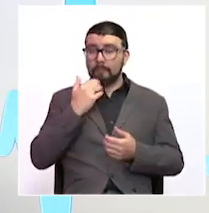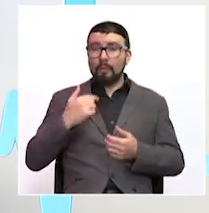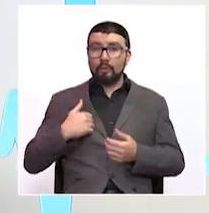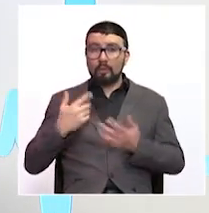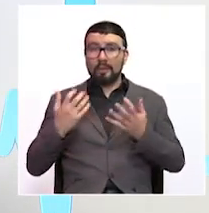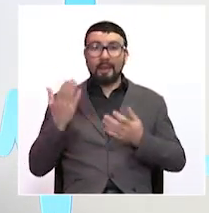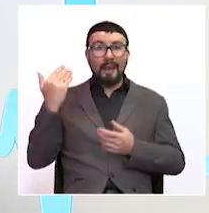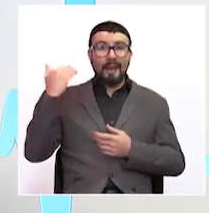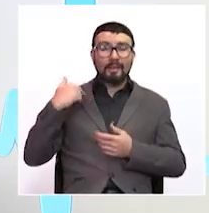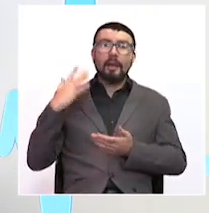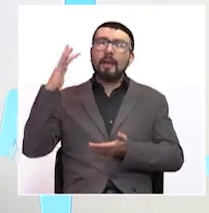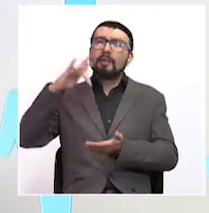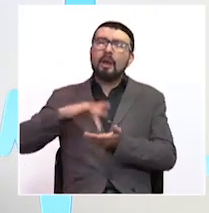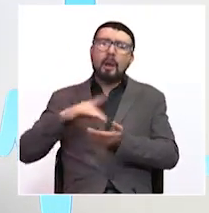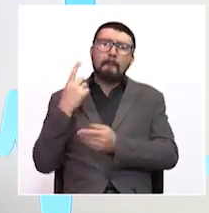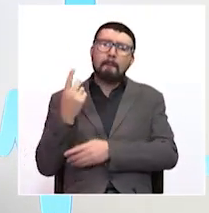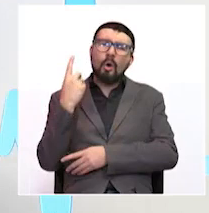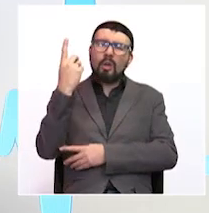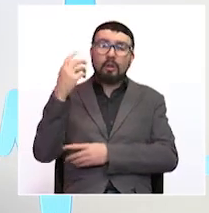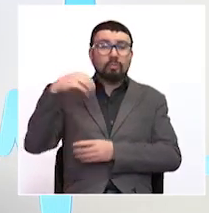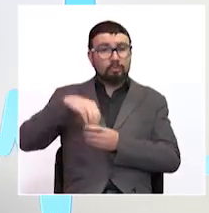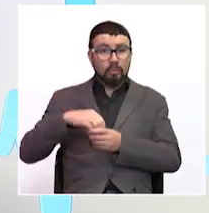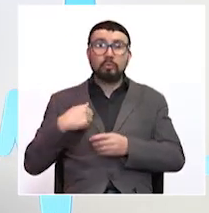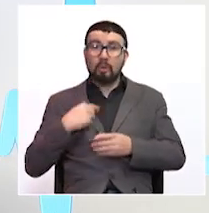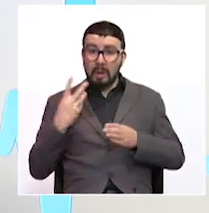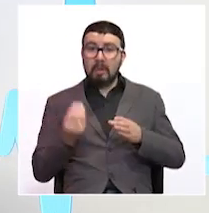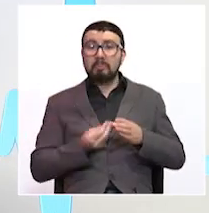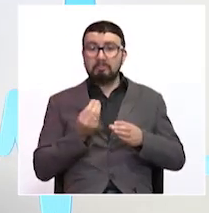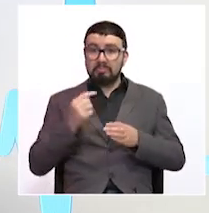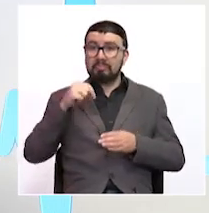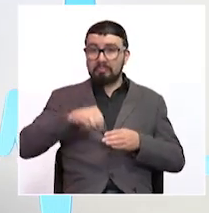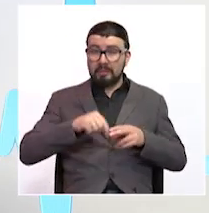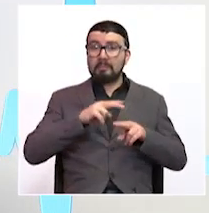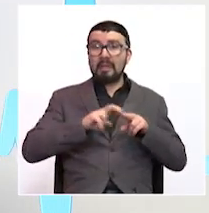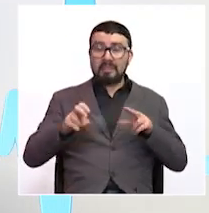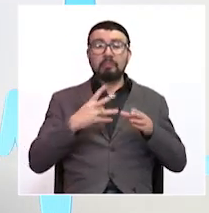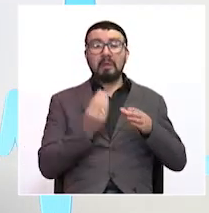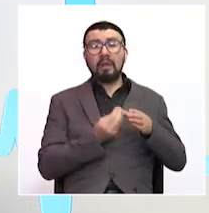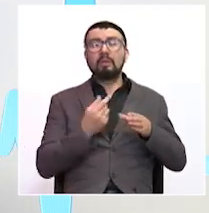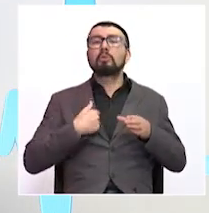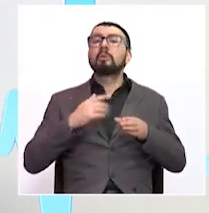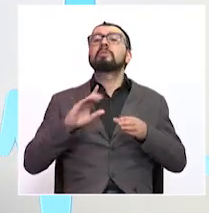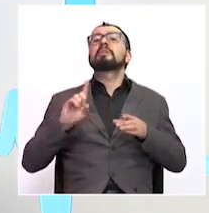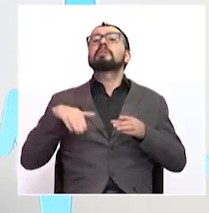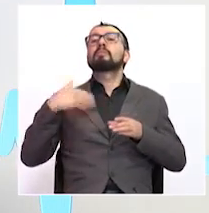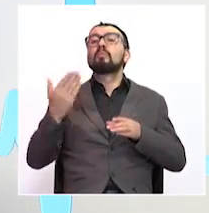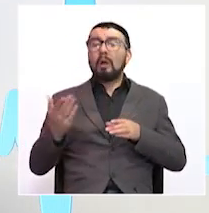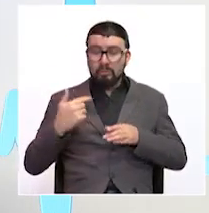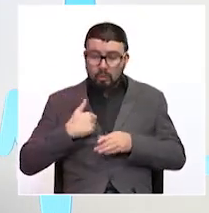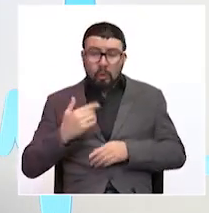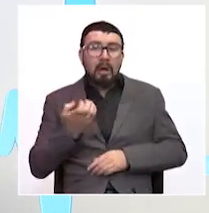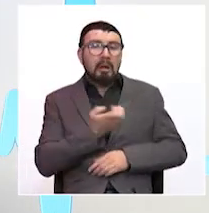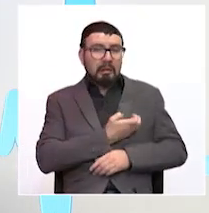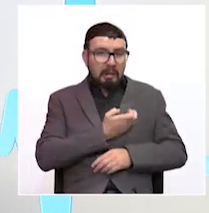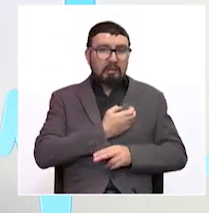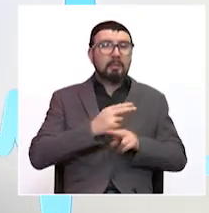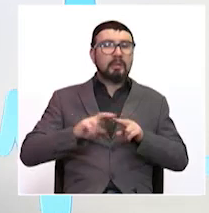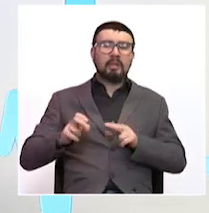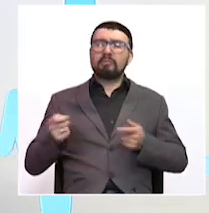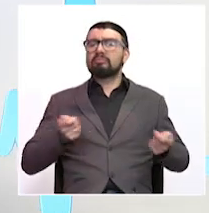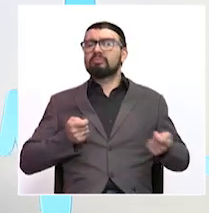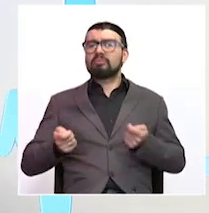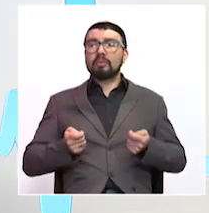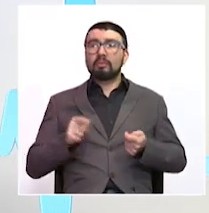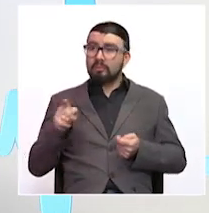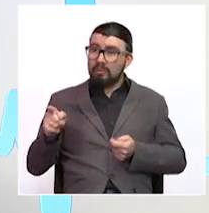política para hacer cosas muy buenas fui concejal de manizales luego alcalde de manizales y fue víctima de la